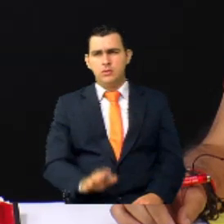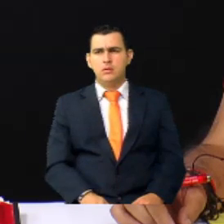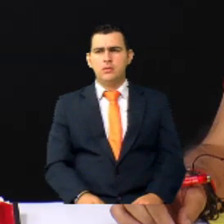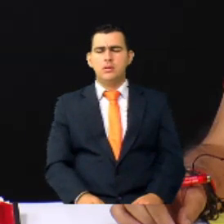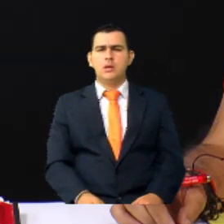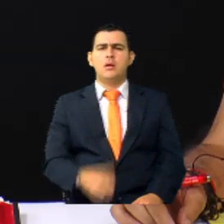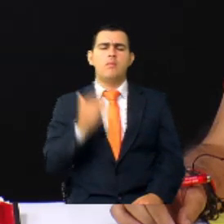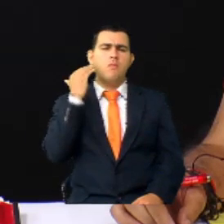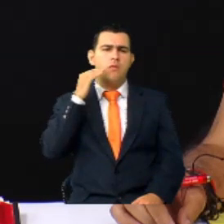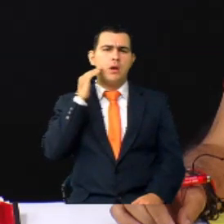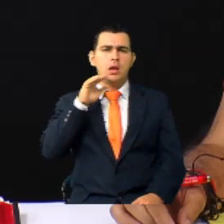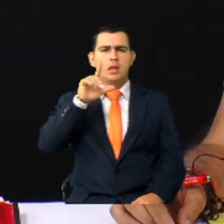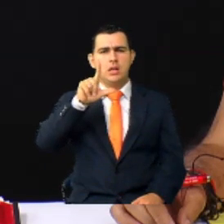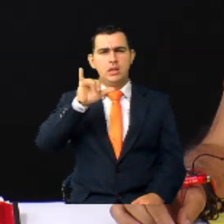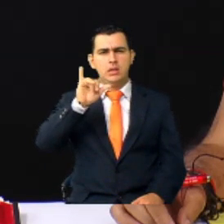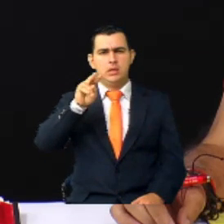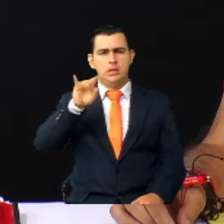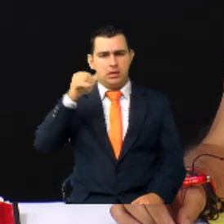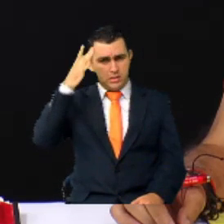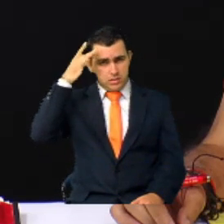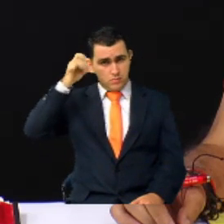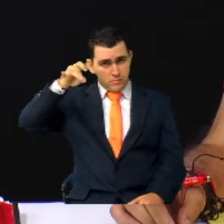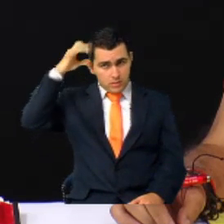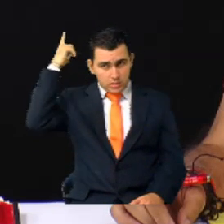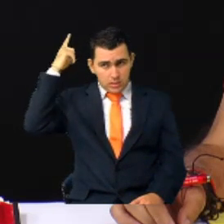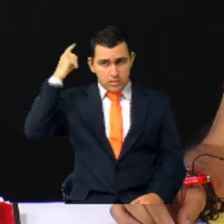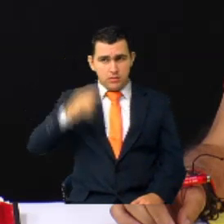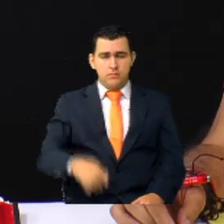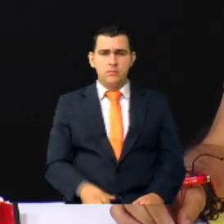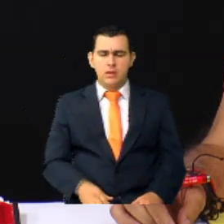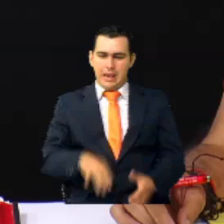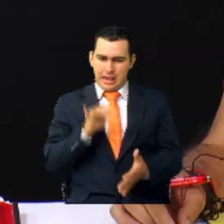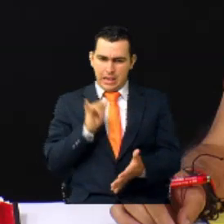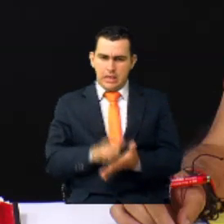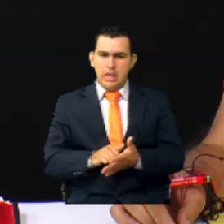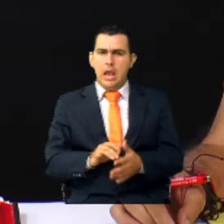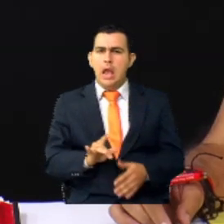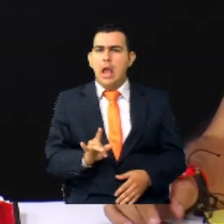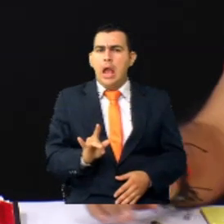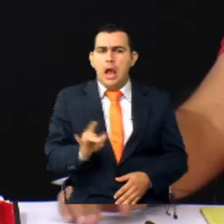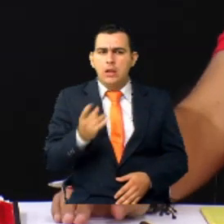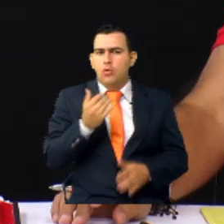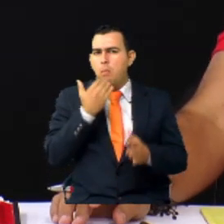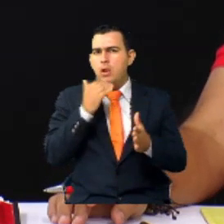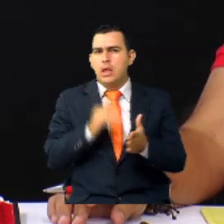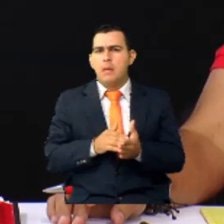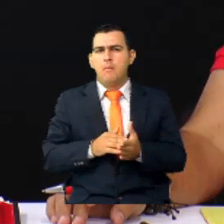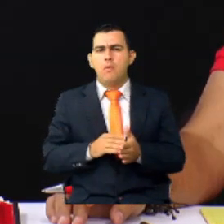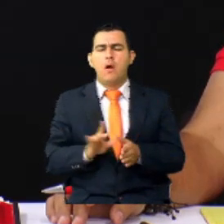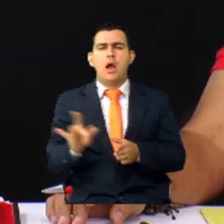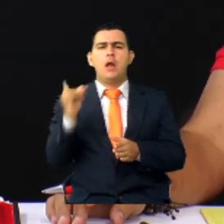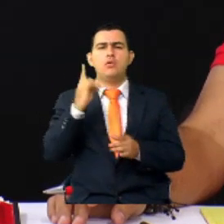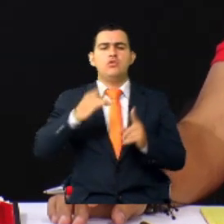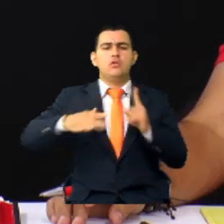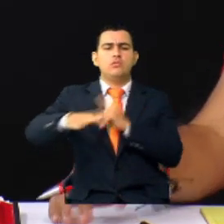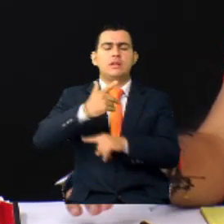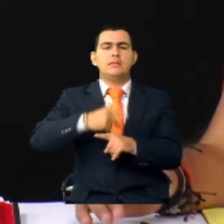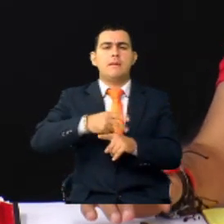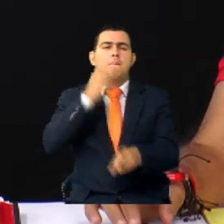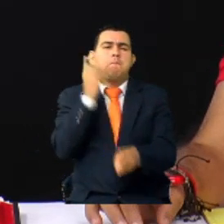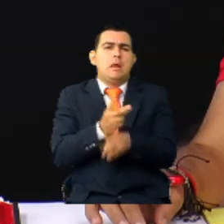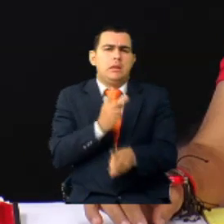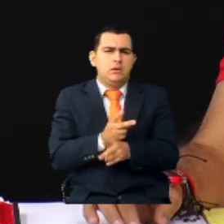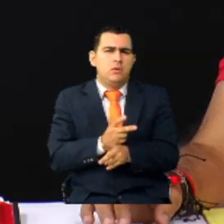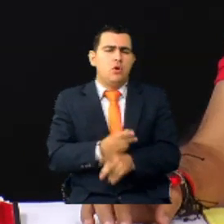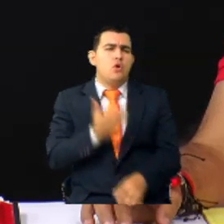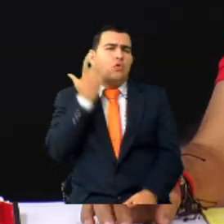doña Liliana si, ante una situación crítica en la ciudad que está sujeta